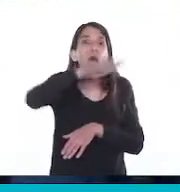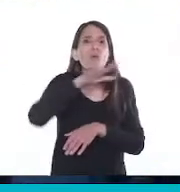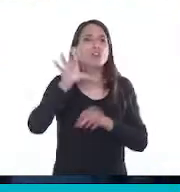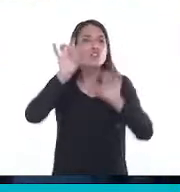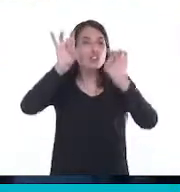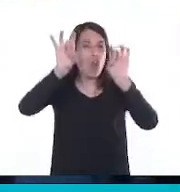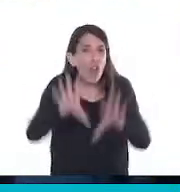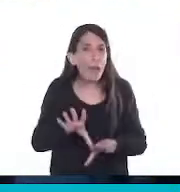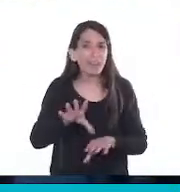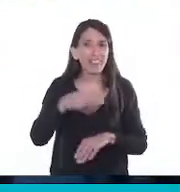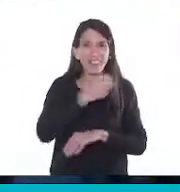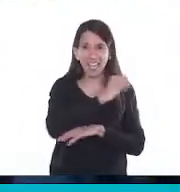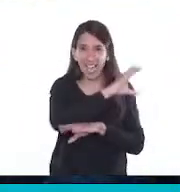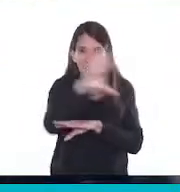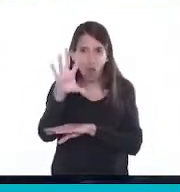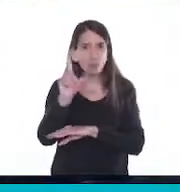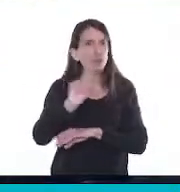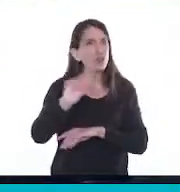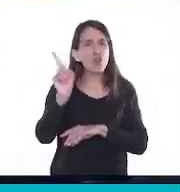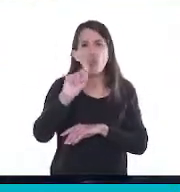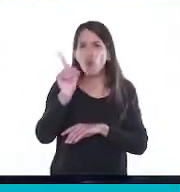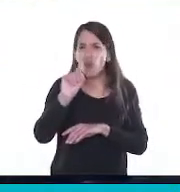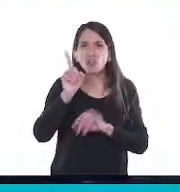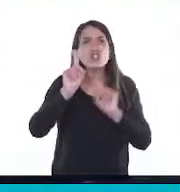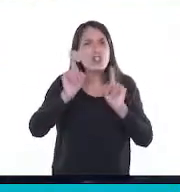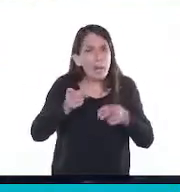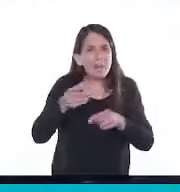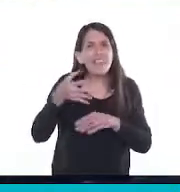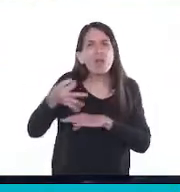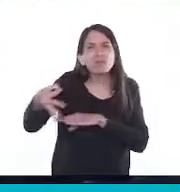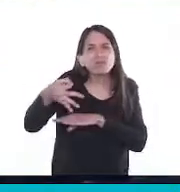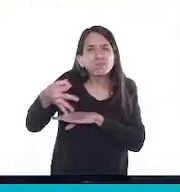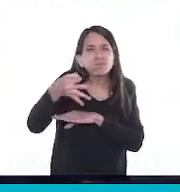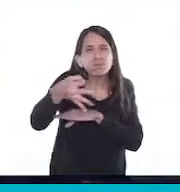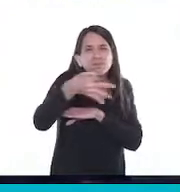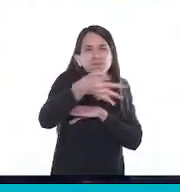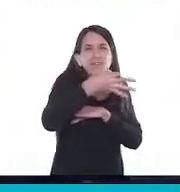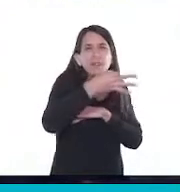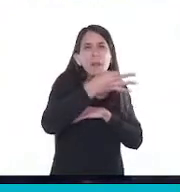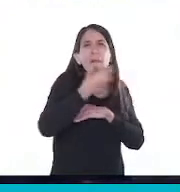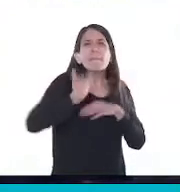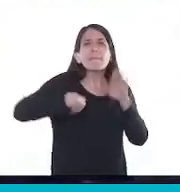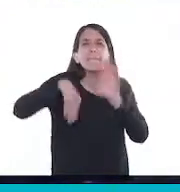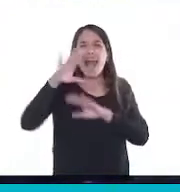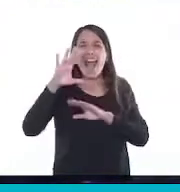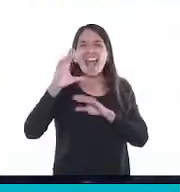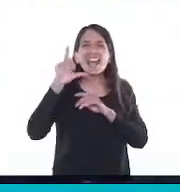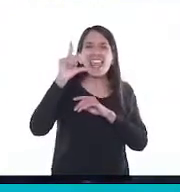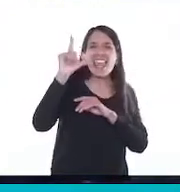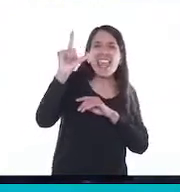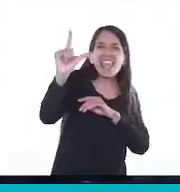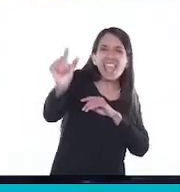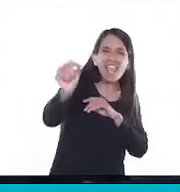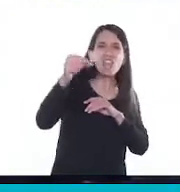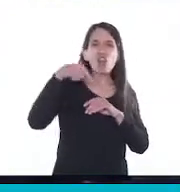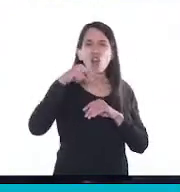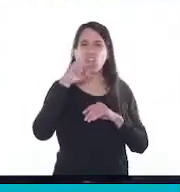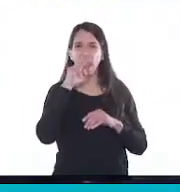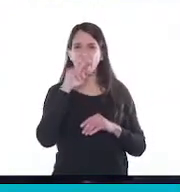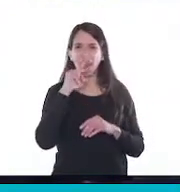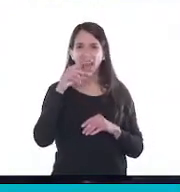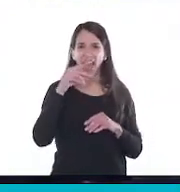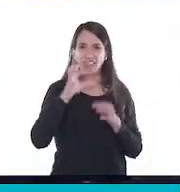sino también de los pueblos del interior de las provincias de la provincia que están lejos de las ciudades